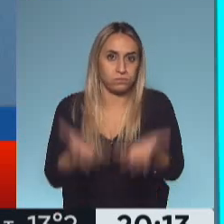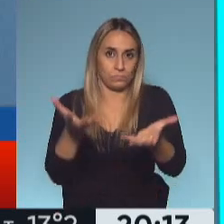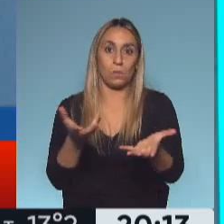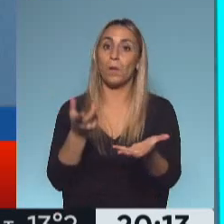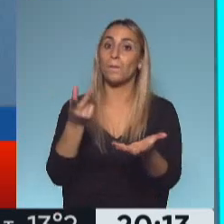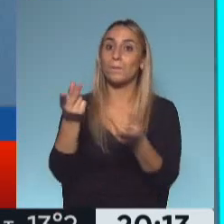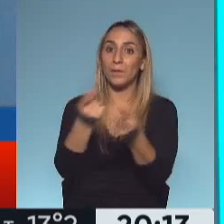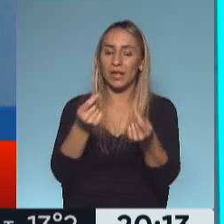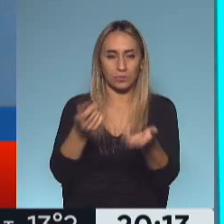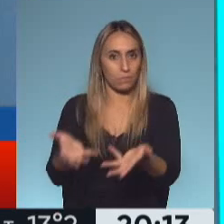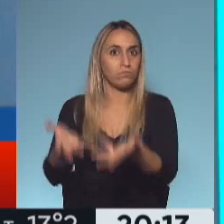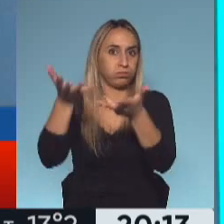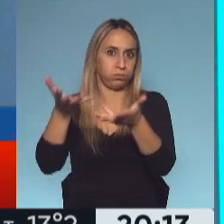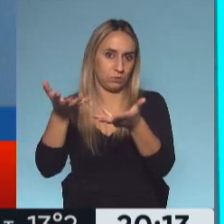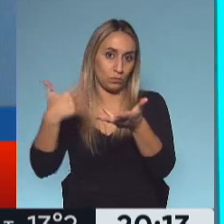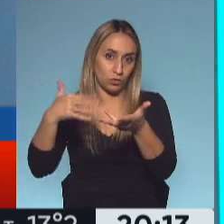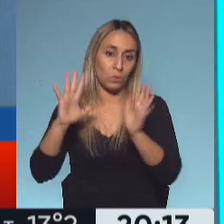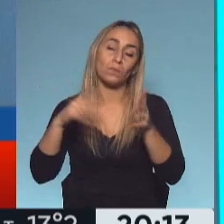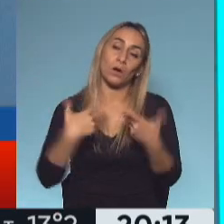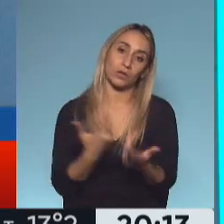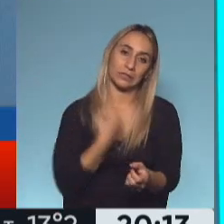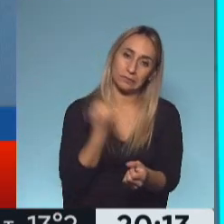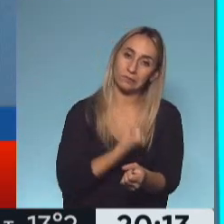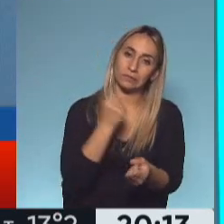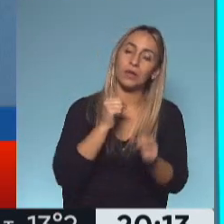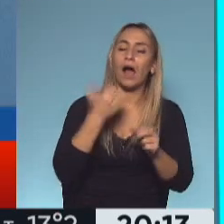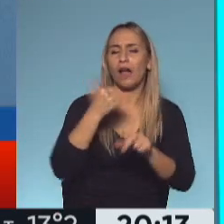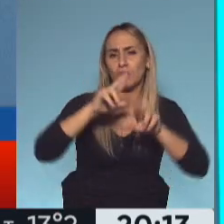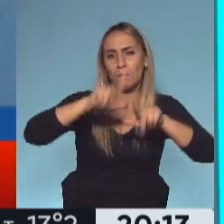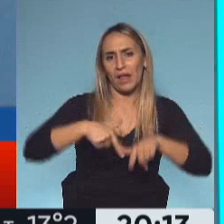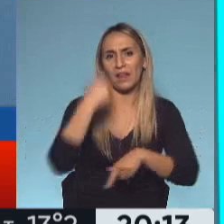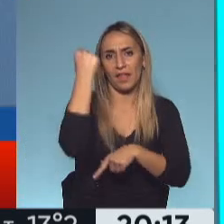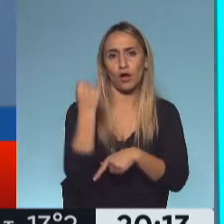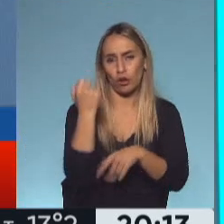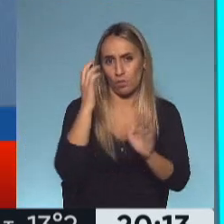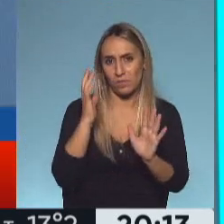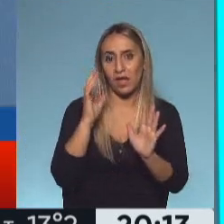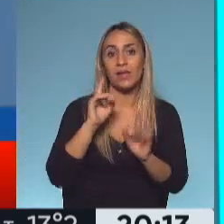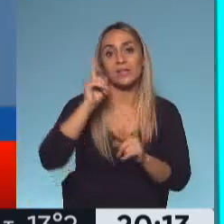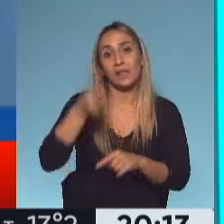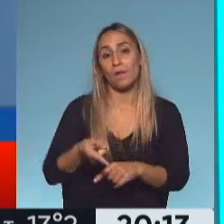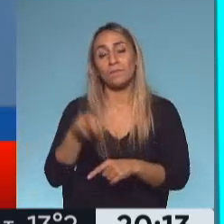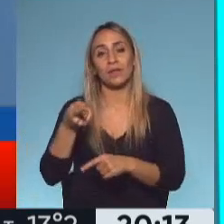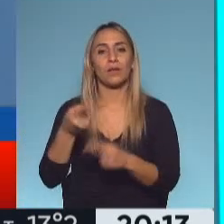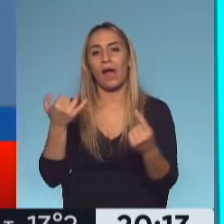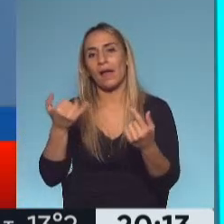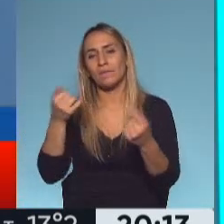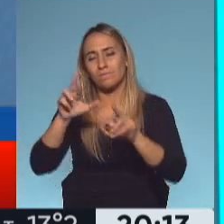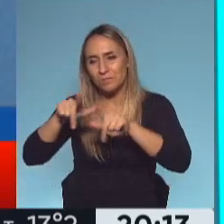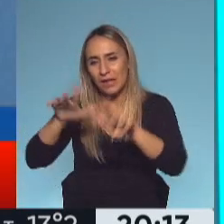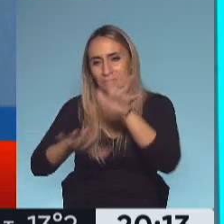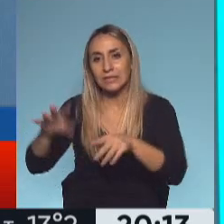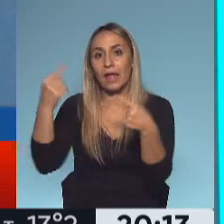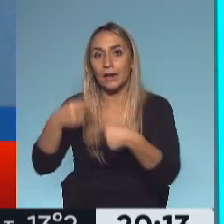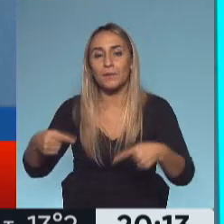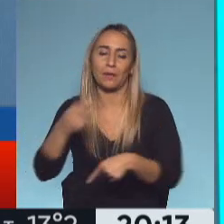Entonces estamos trabajando. Por un lado, obviamente, está el plan macroeconómico, que es un tema central, lo que hace inflación, y por otro, con diferentes herramientas. Estamos con precios